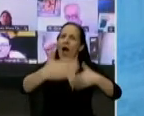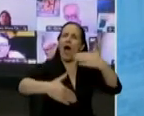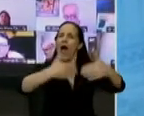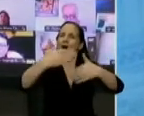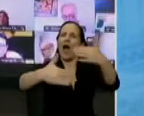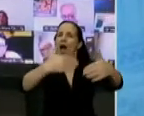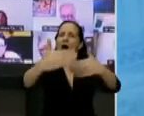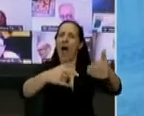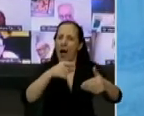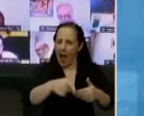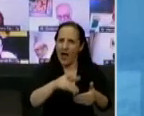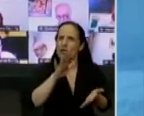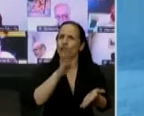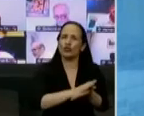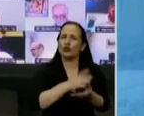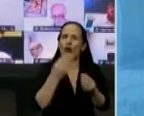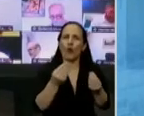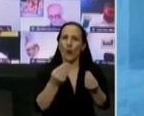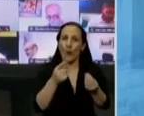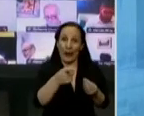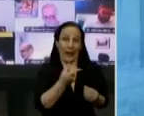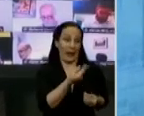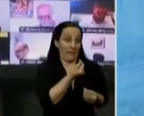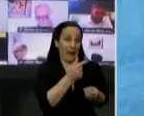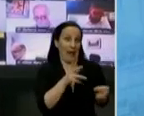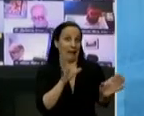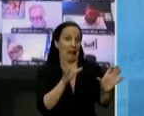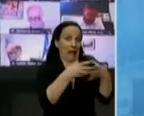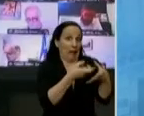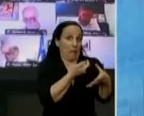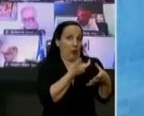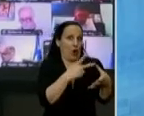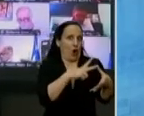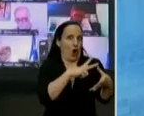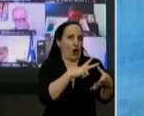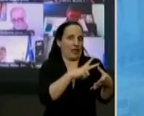ya te digo, tanto la ley de bosques como la propia ley de manejo del fuego que hoy se